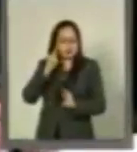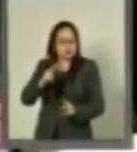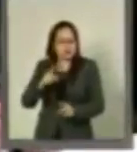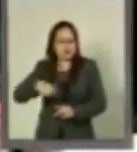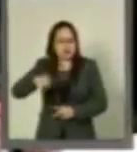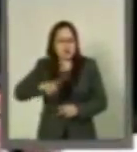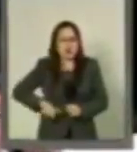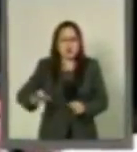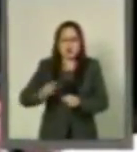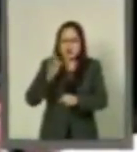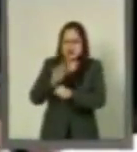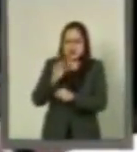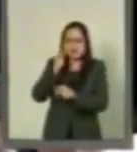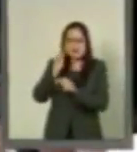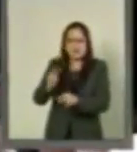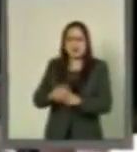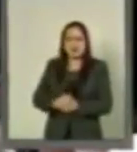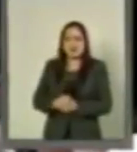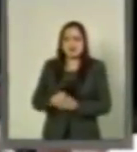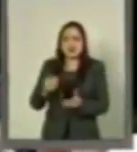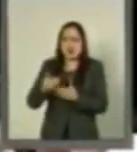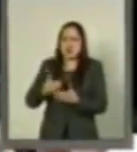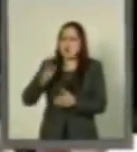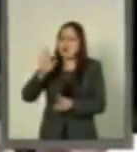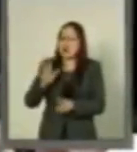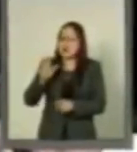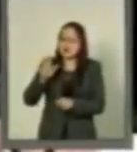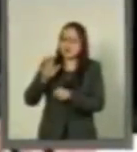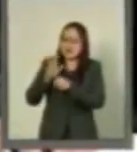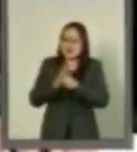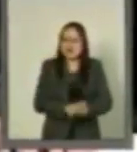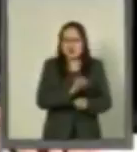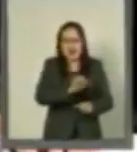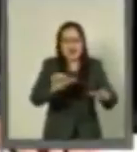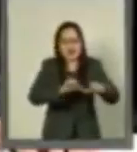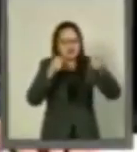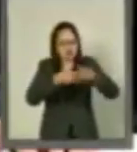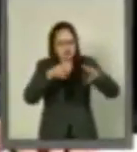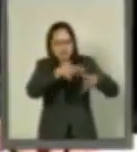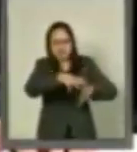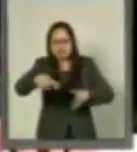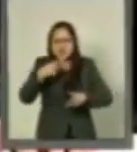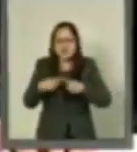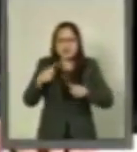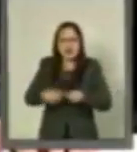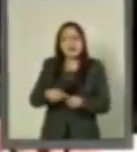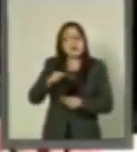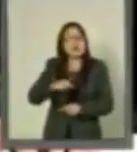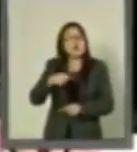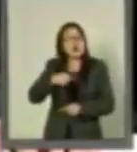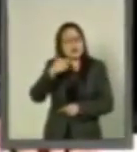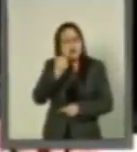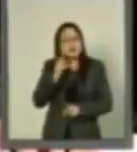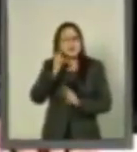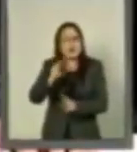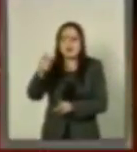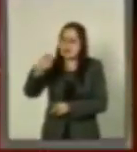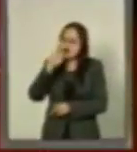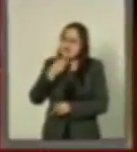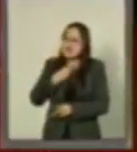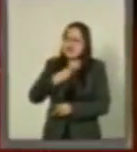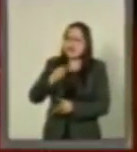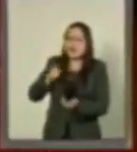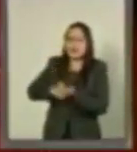gobierno federal está presionando a los organismos de la sociedad. Yo quisiera, por lo menos que me diga, en